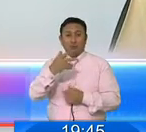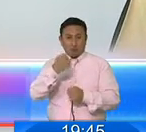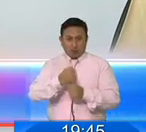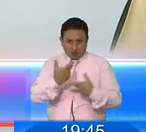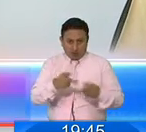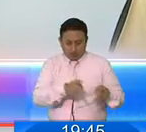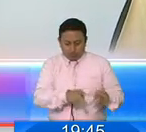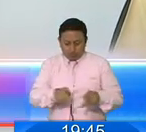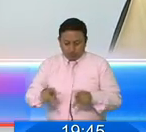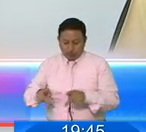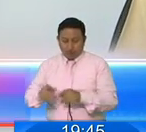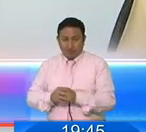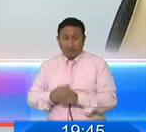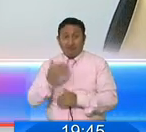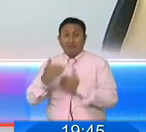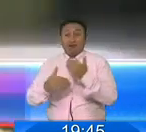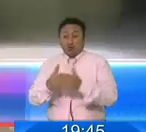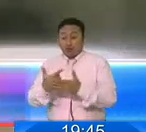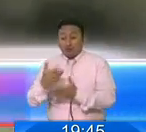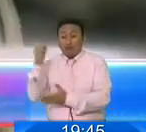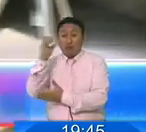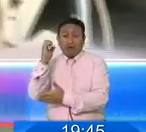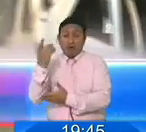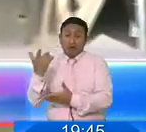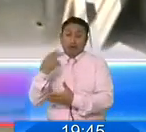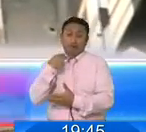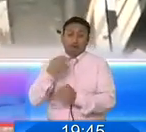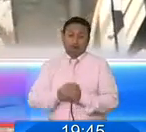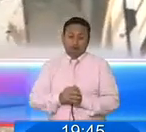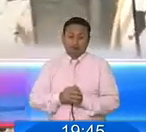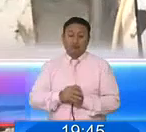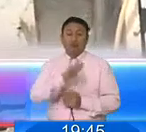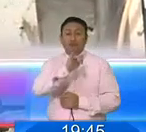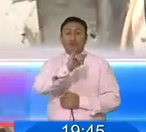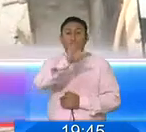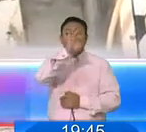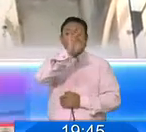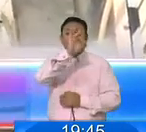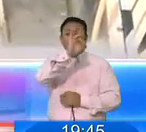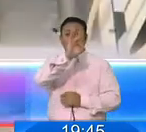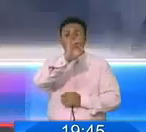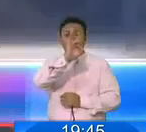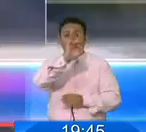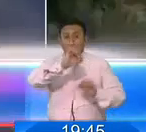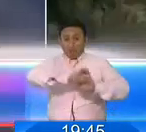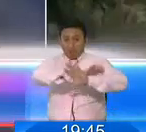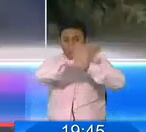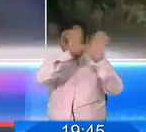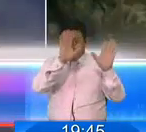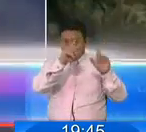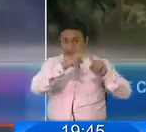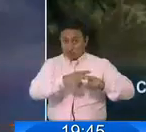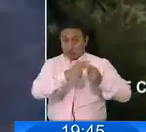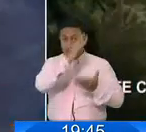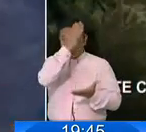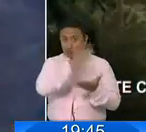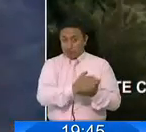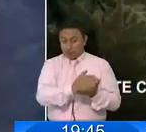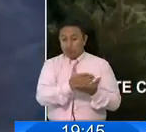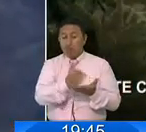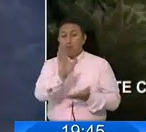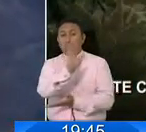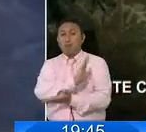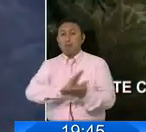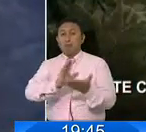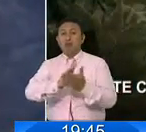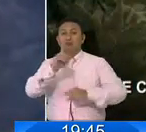a hacer hoy se convertiría en una emergencia a partir de las 8 horas de este sábado 6 de octubre iniciará el corte que comprenderá a